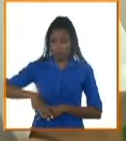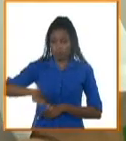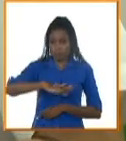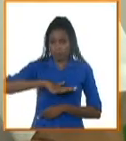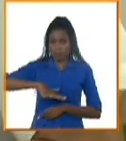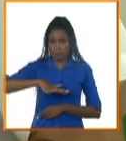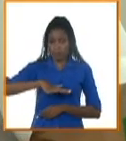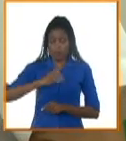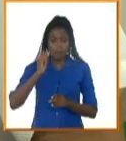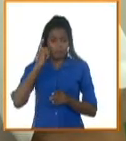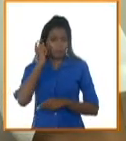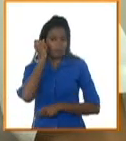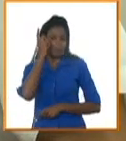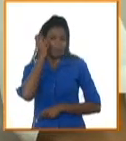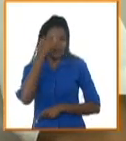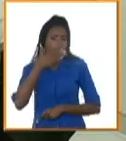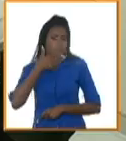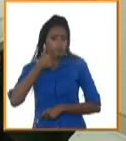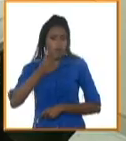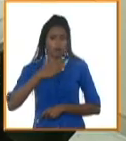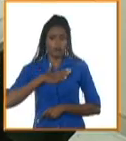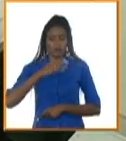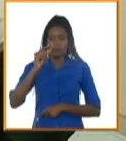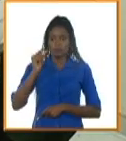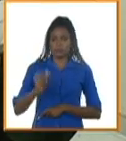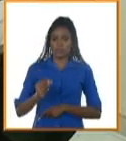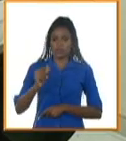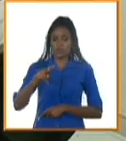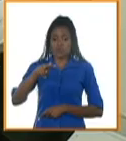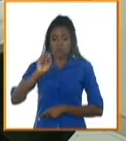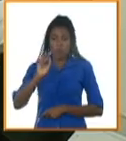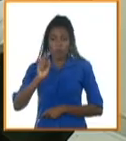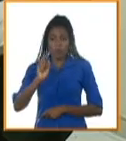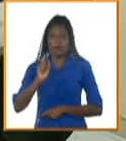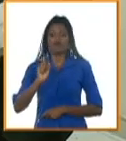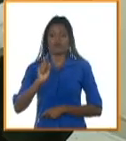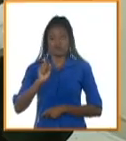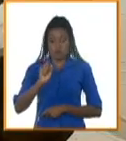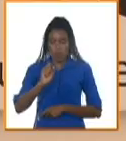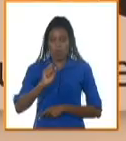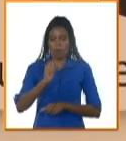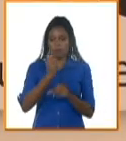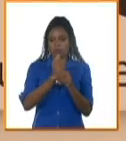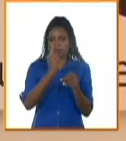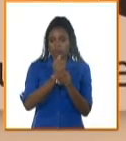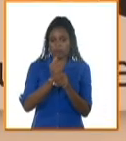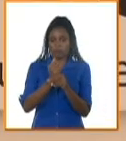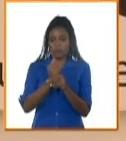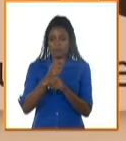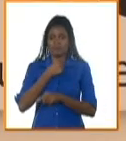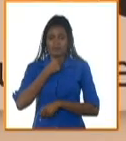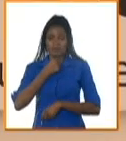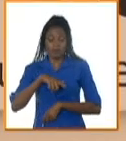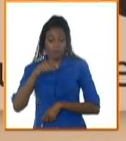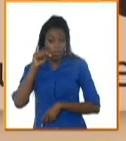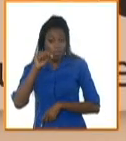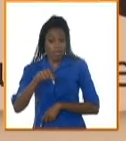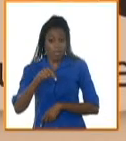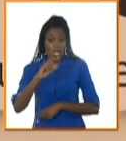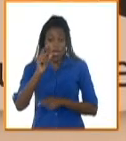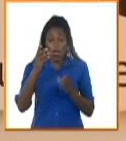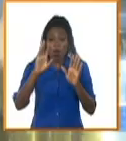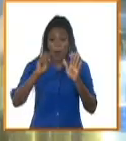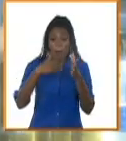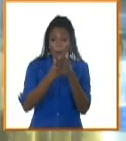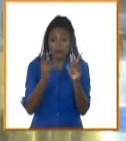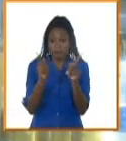iniciativa que beneficia también a los nuevos actores económicos ejemplo de ello es la mipyme